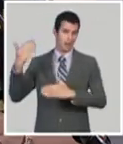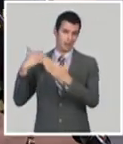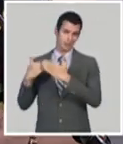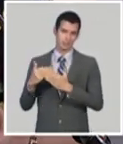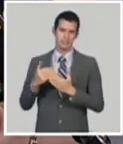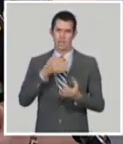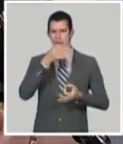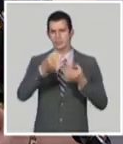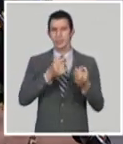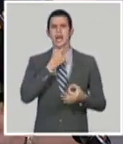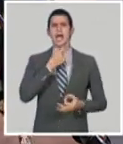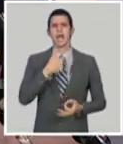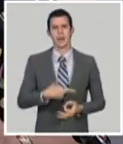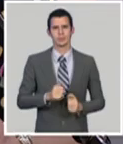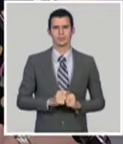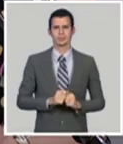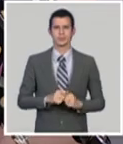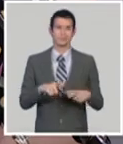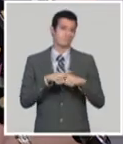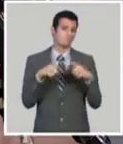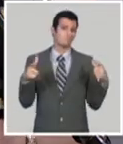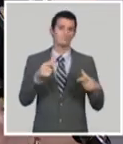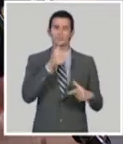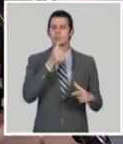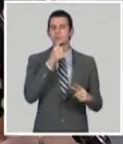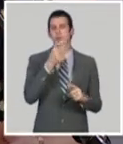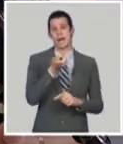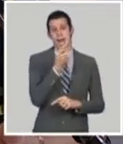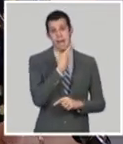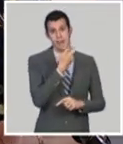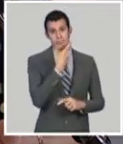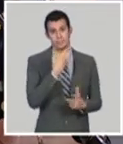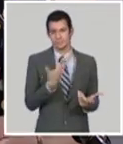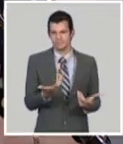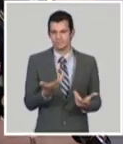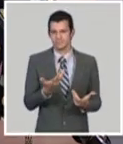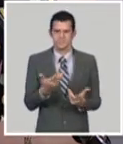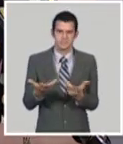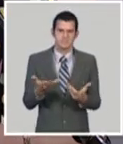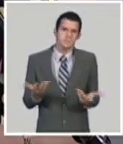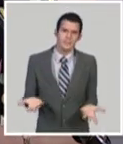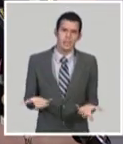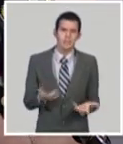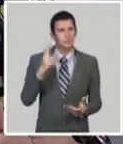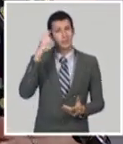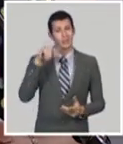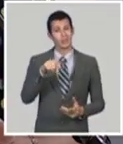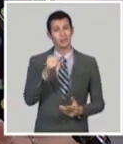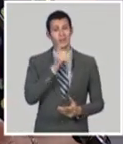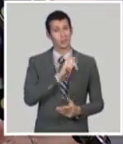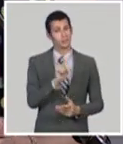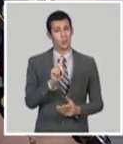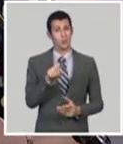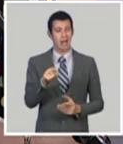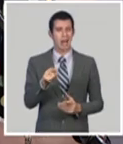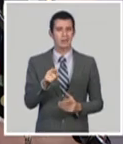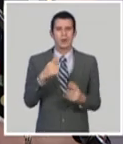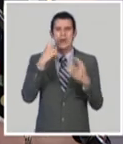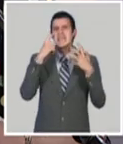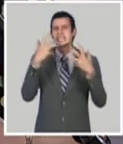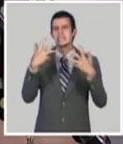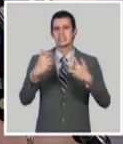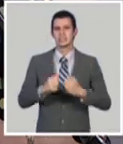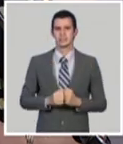medicamentos que es un tema tan sensible se continuaba evaluando no son evaluaciones fácil porque